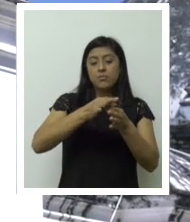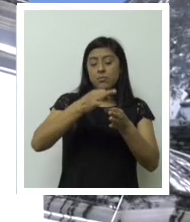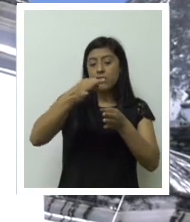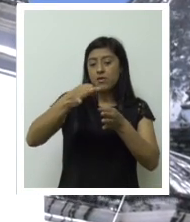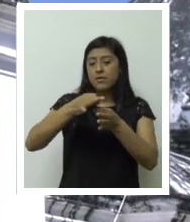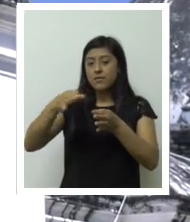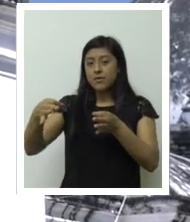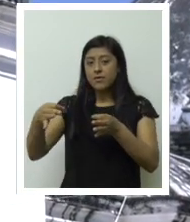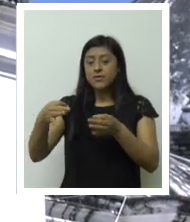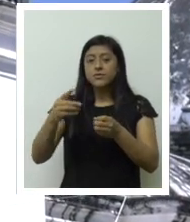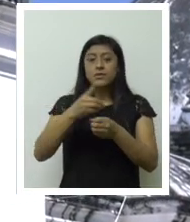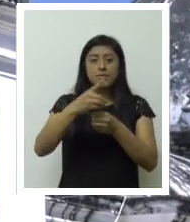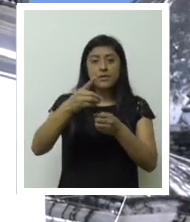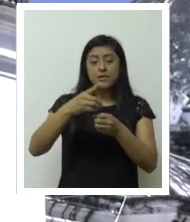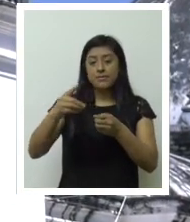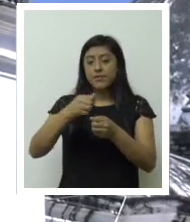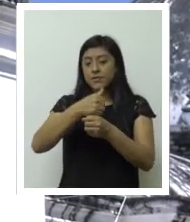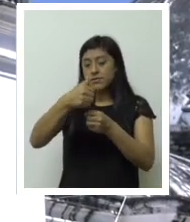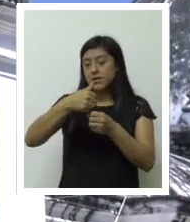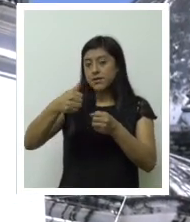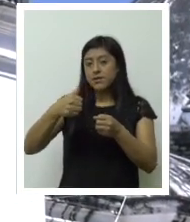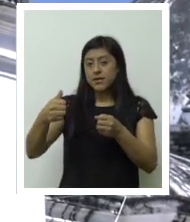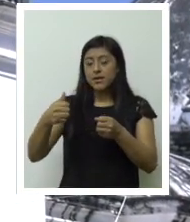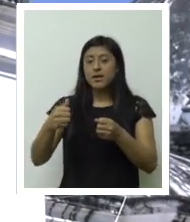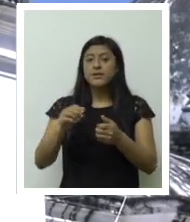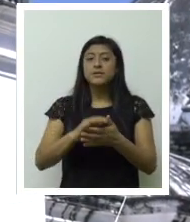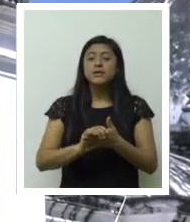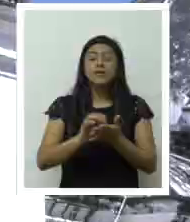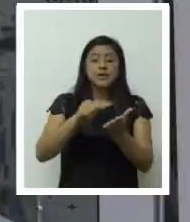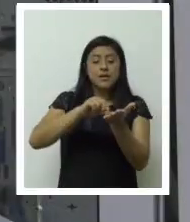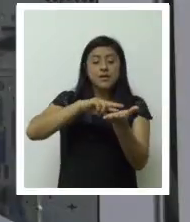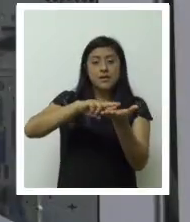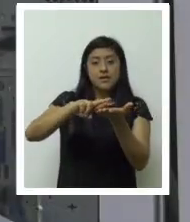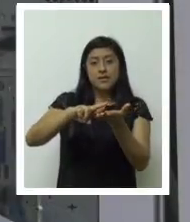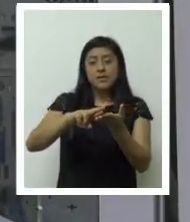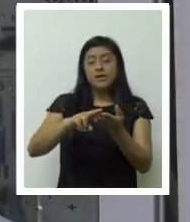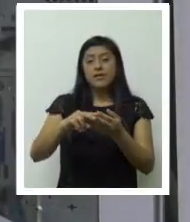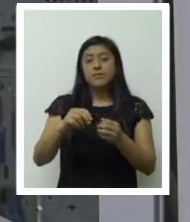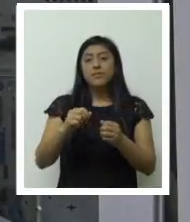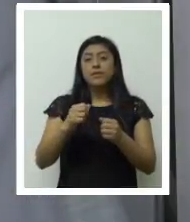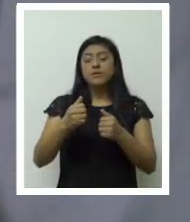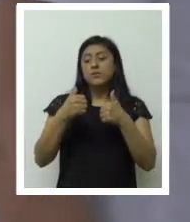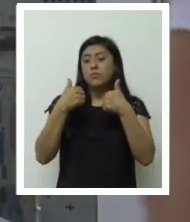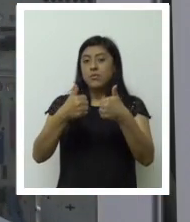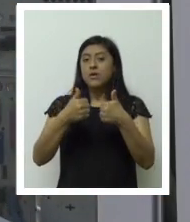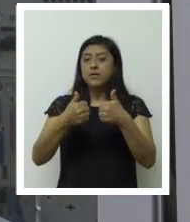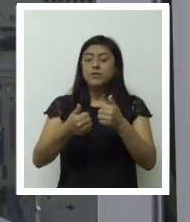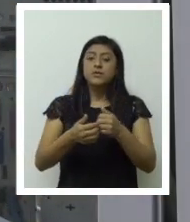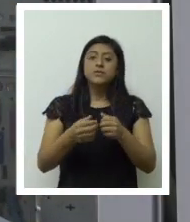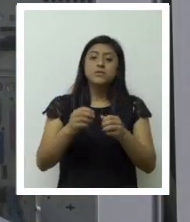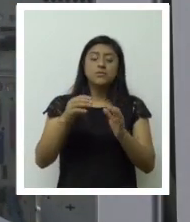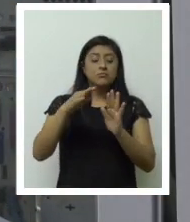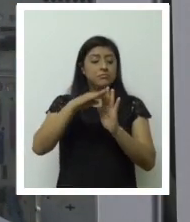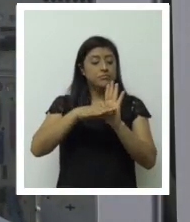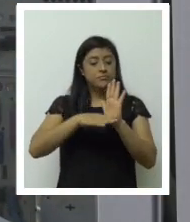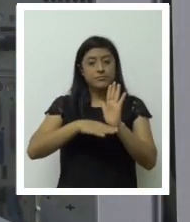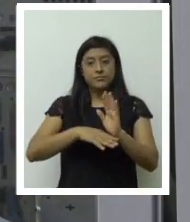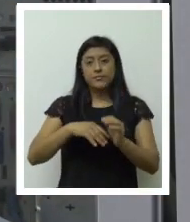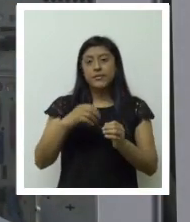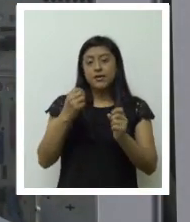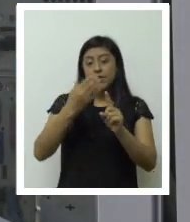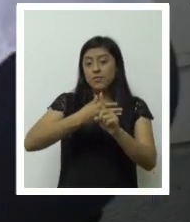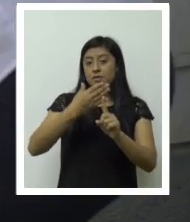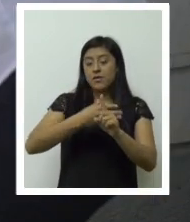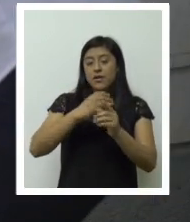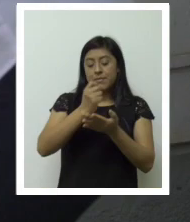Son 42 comunidades y no fue nada fácil. Sin embargo, con Iris al frente de RENAP en San Juan Ermita, resultó